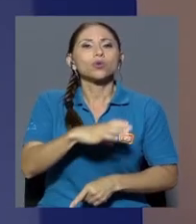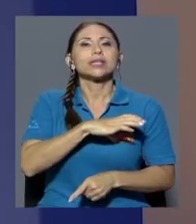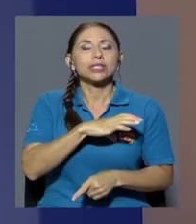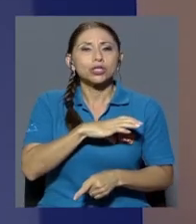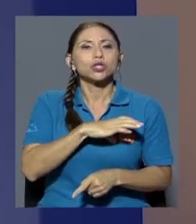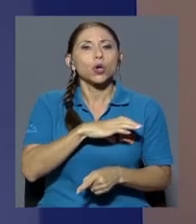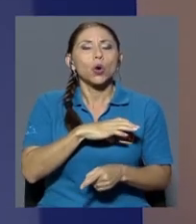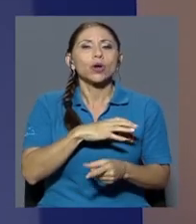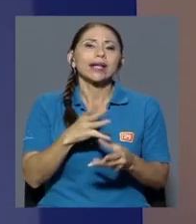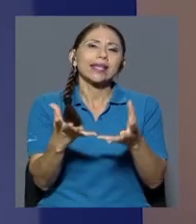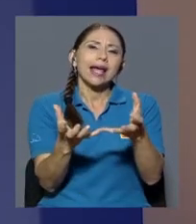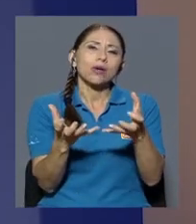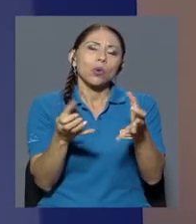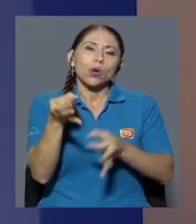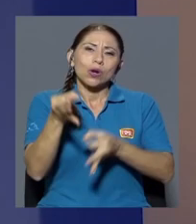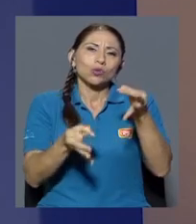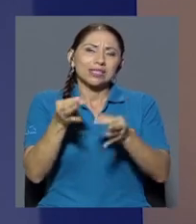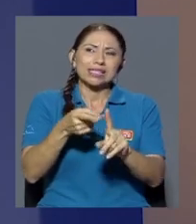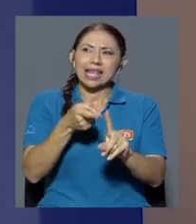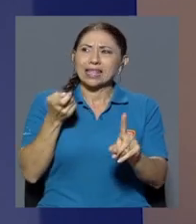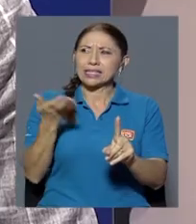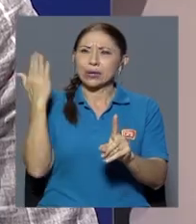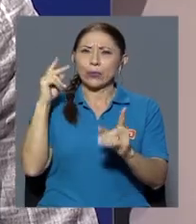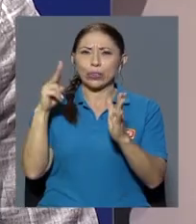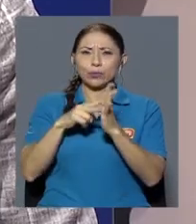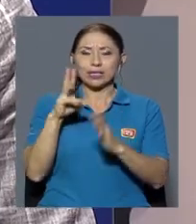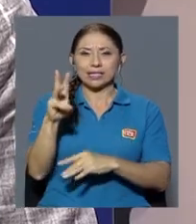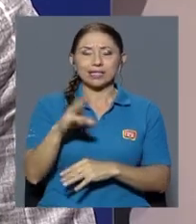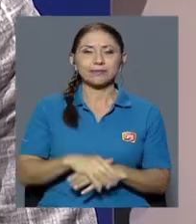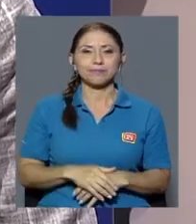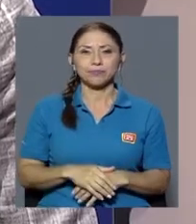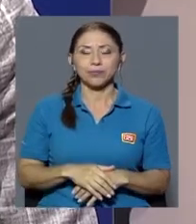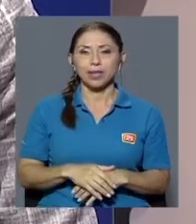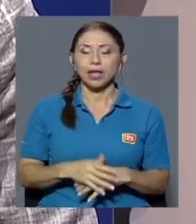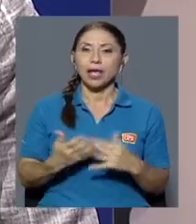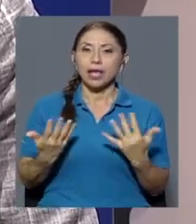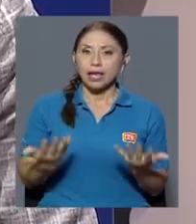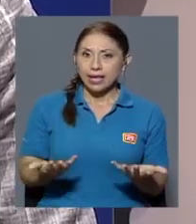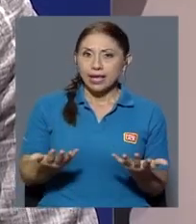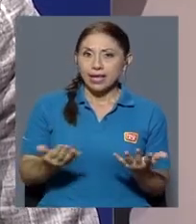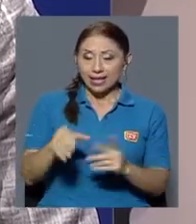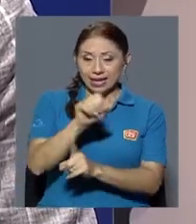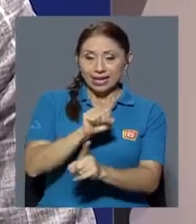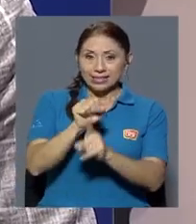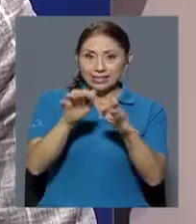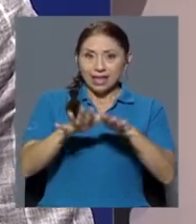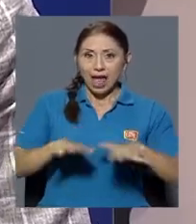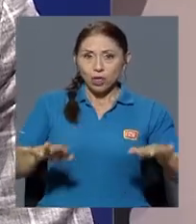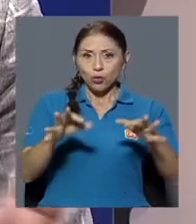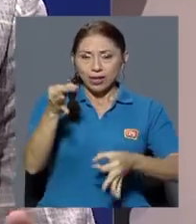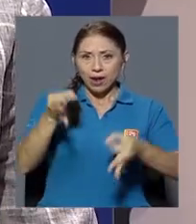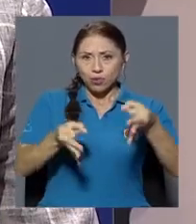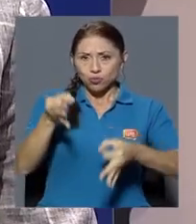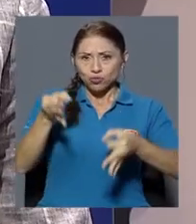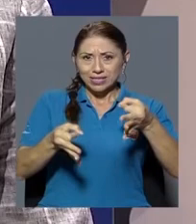esperado una justicia de más o menos el año 2006 el estado de la justicia que es parte del programa